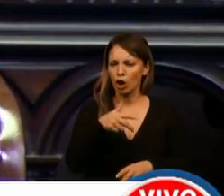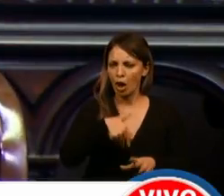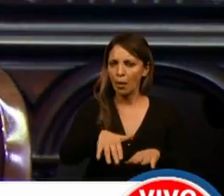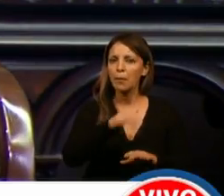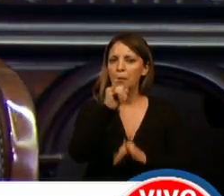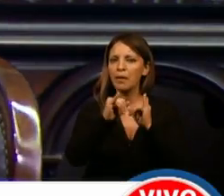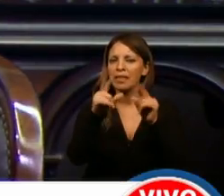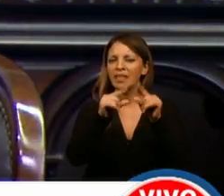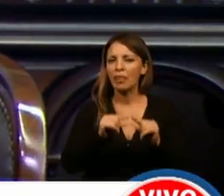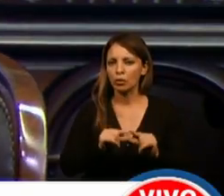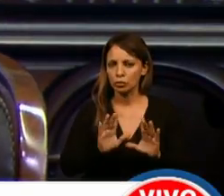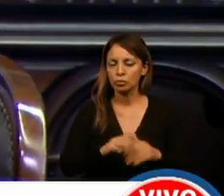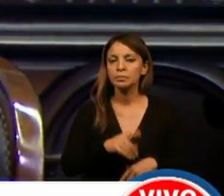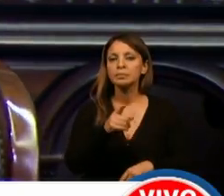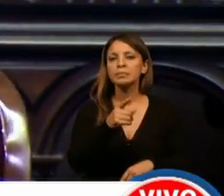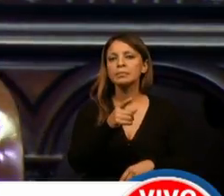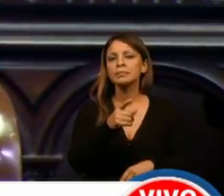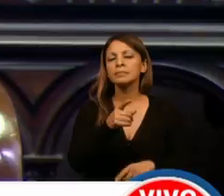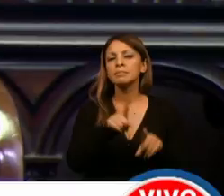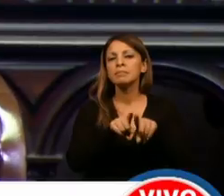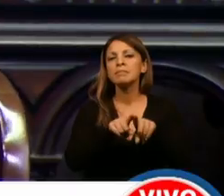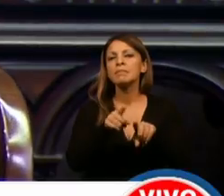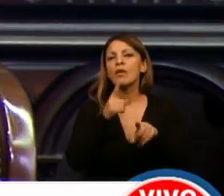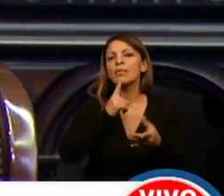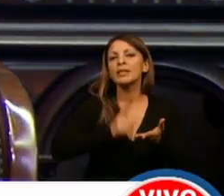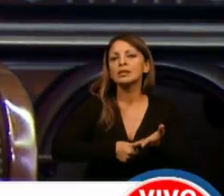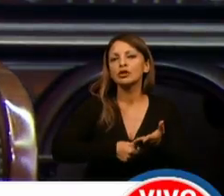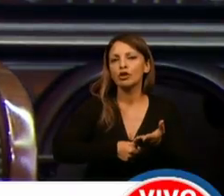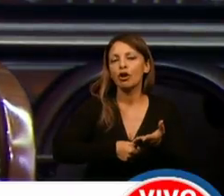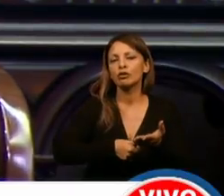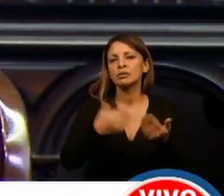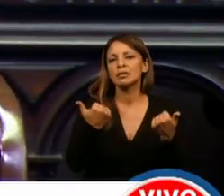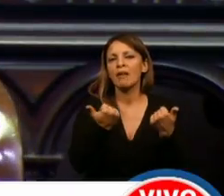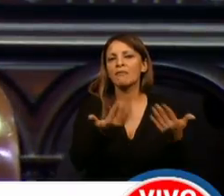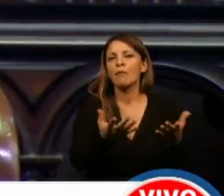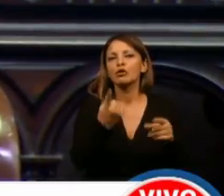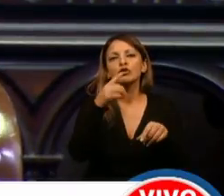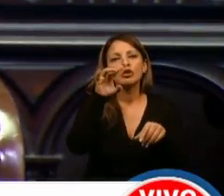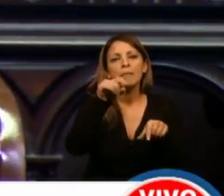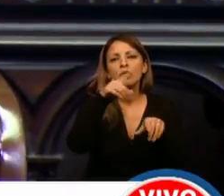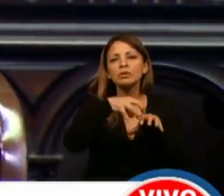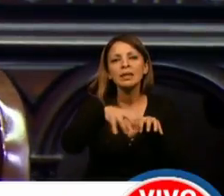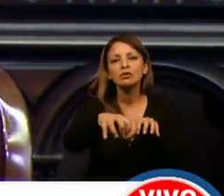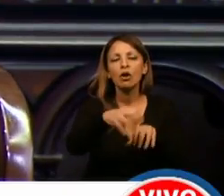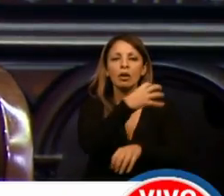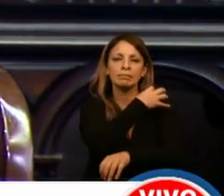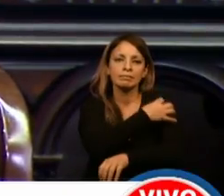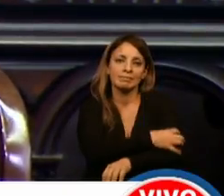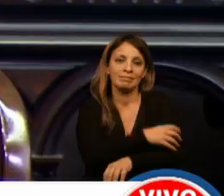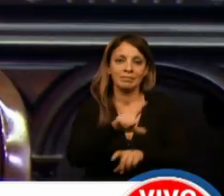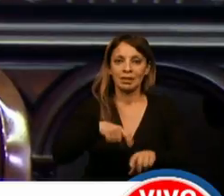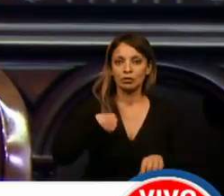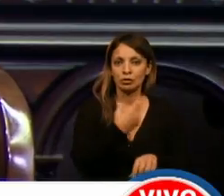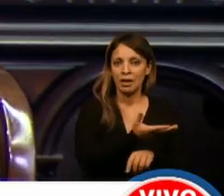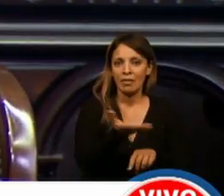datos lo que es una decisión en favor de un sector carenciado de la sociedad